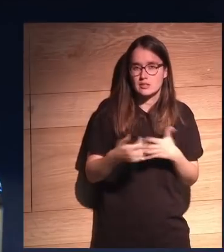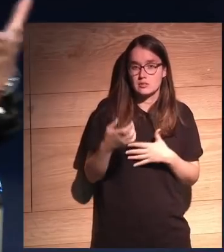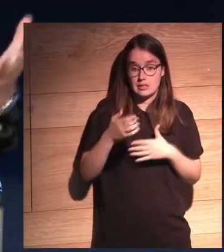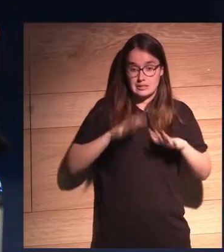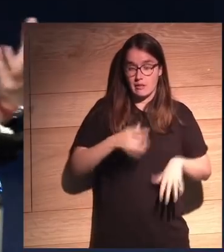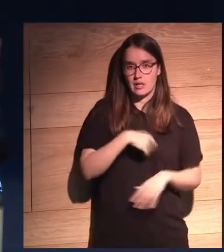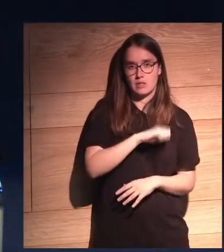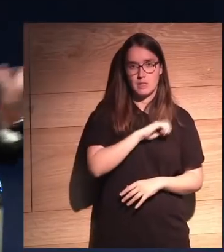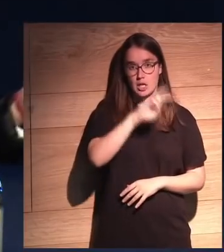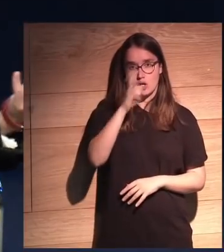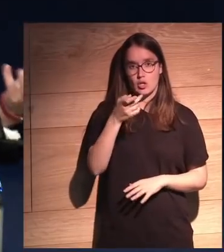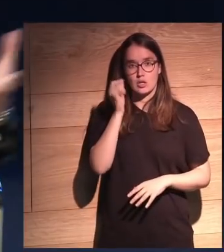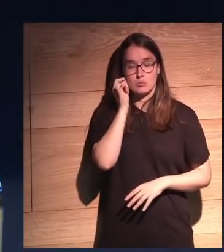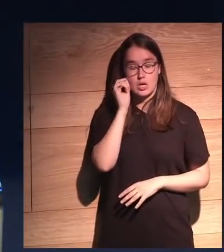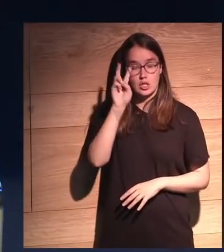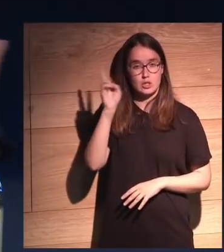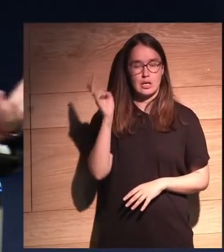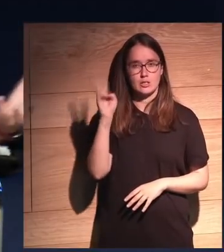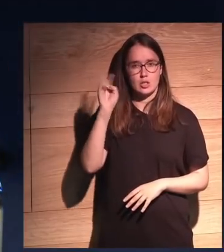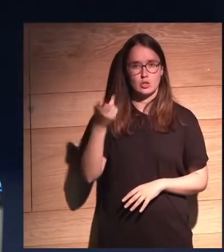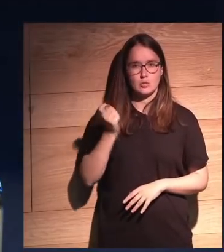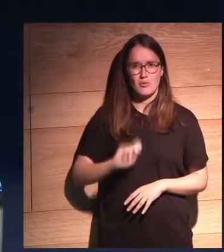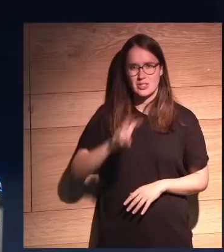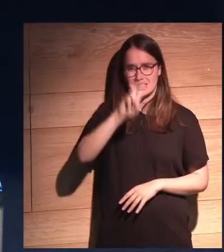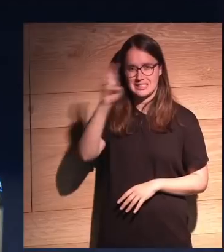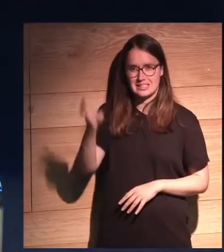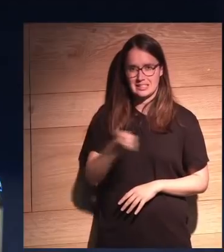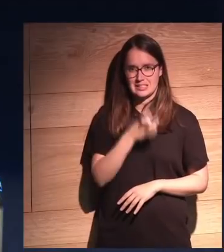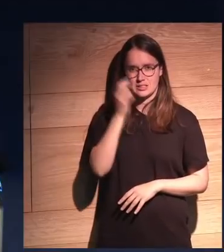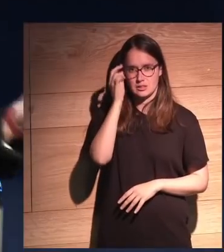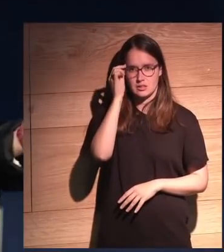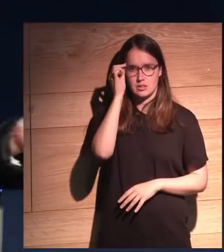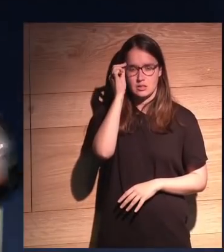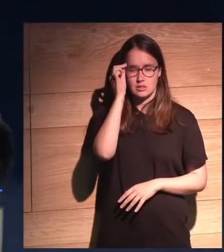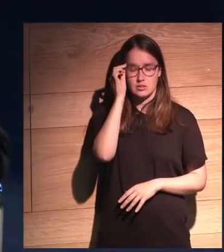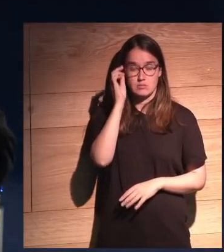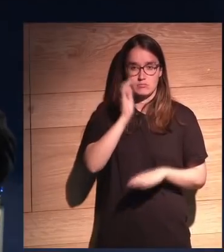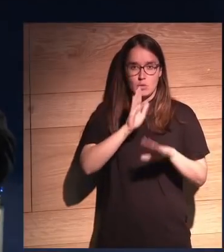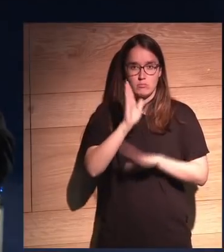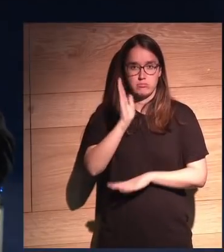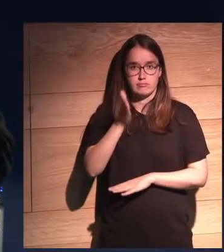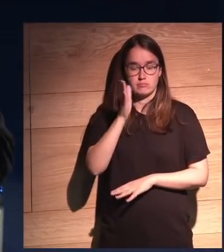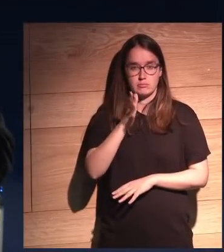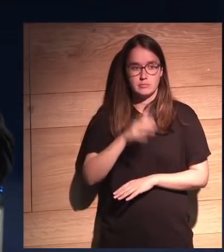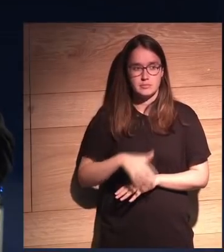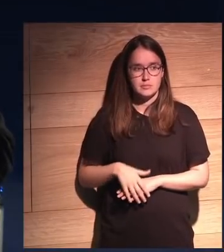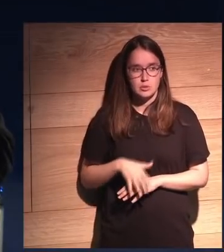quedan aquí y otras mujeres de otras profesiones muy diversas, condenadas por la